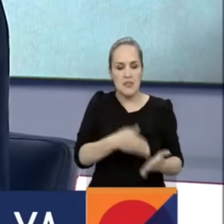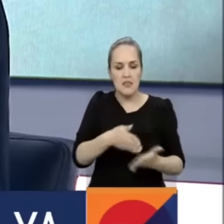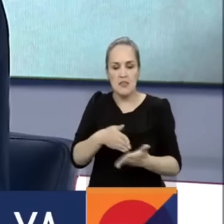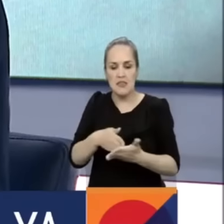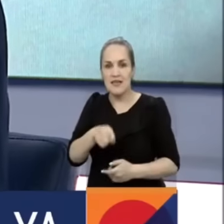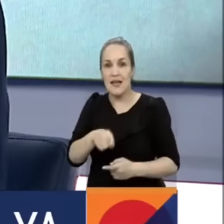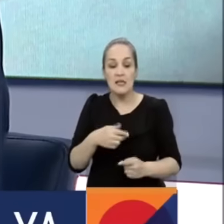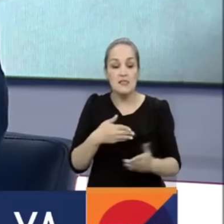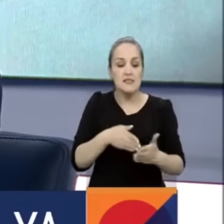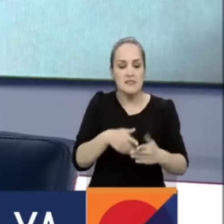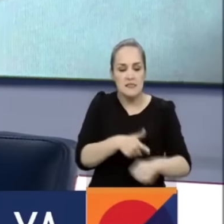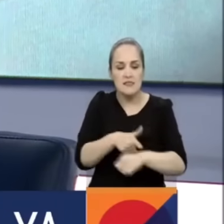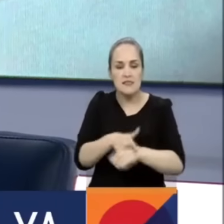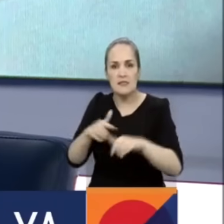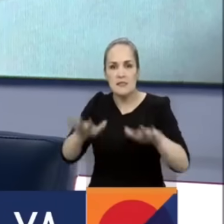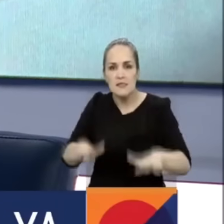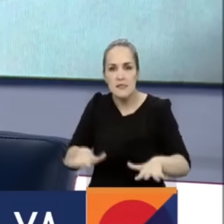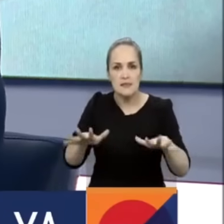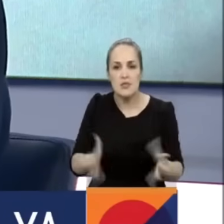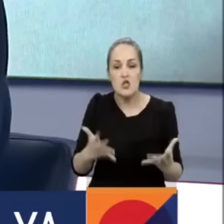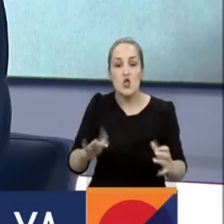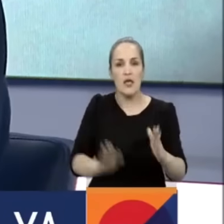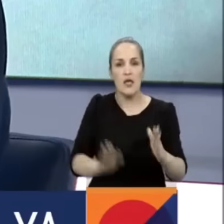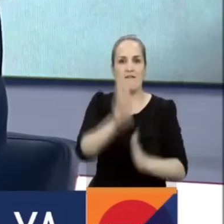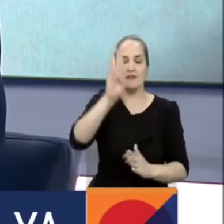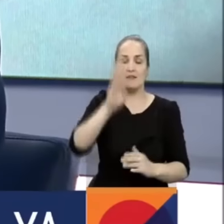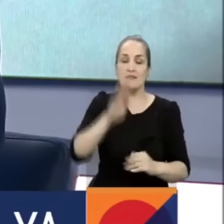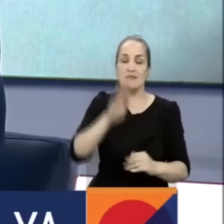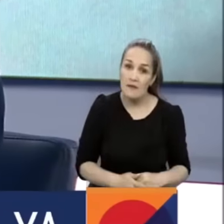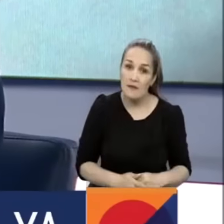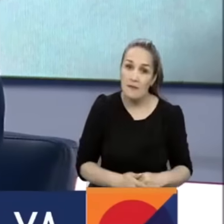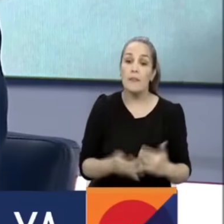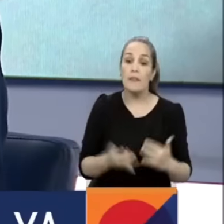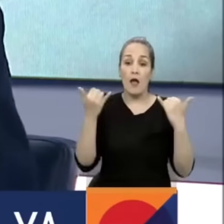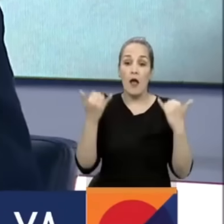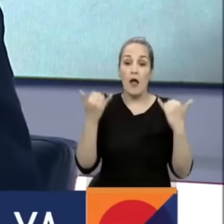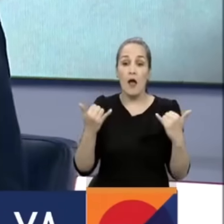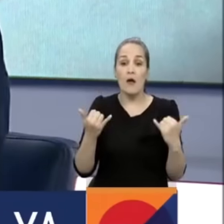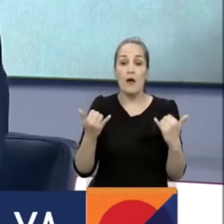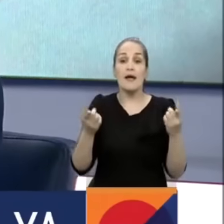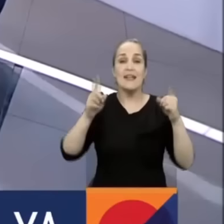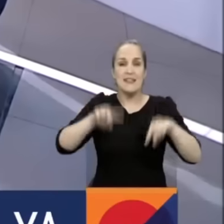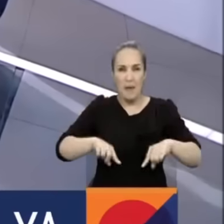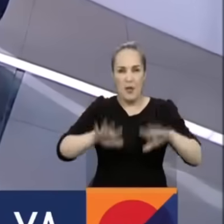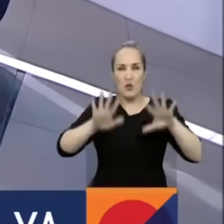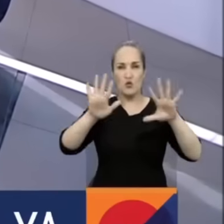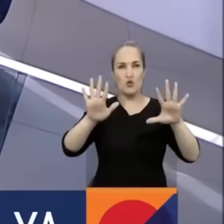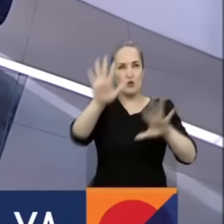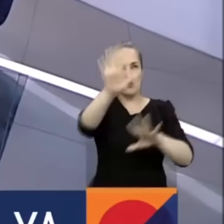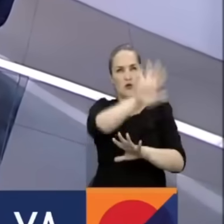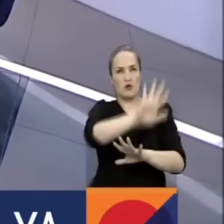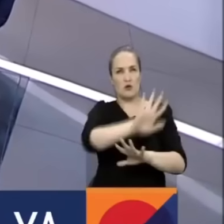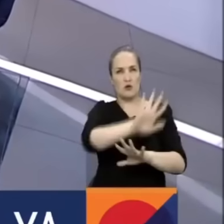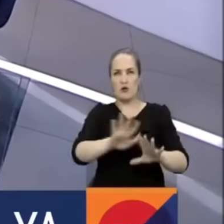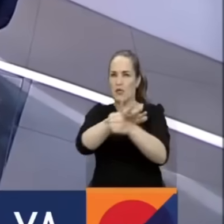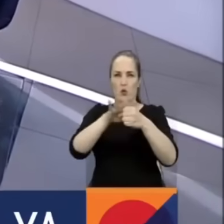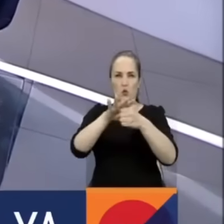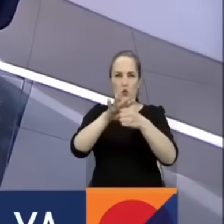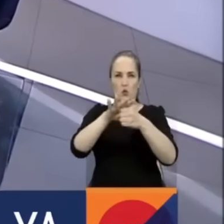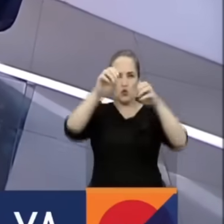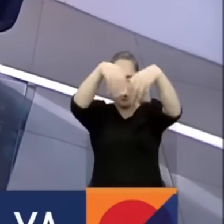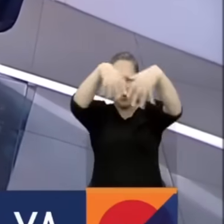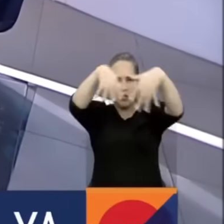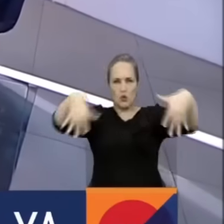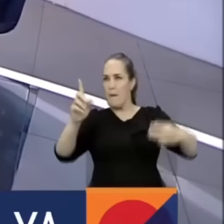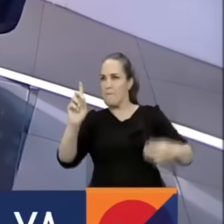avance. Sumado a eso, obviamente, el desarrollo de una matriz política y mediática en donde